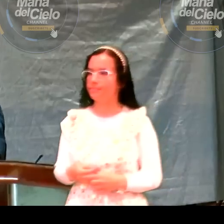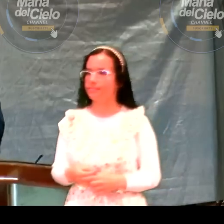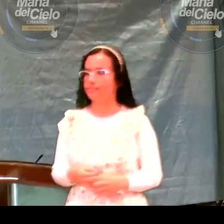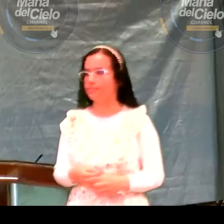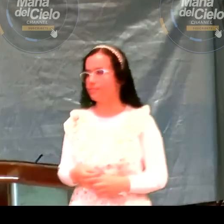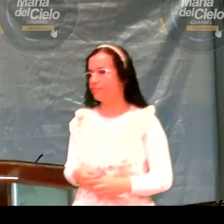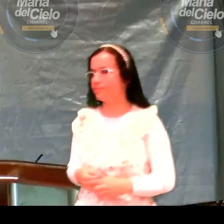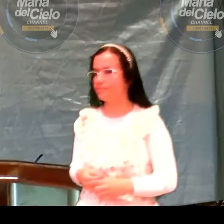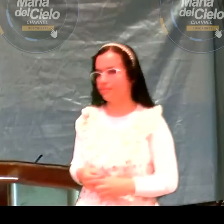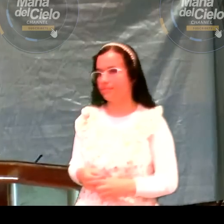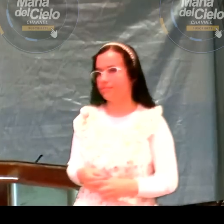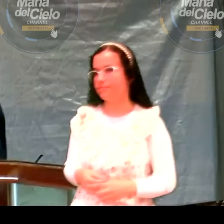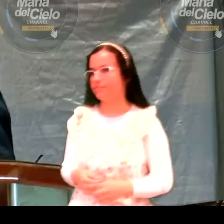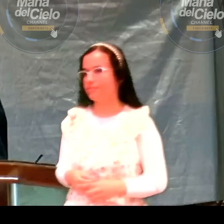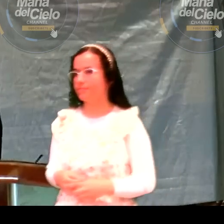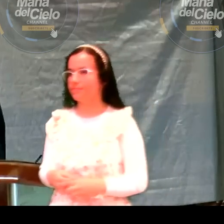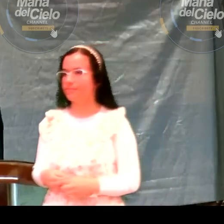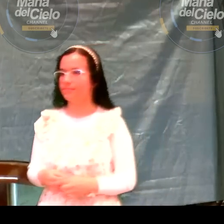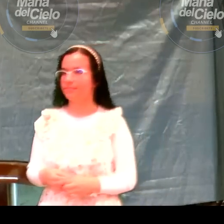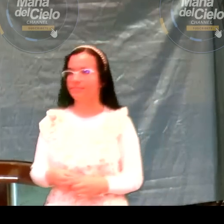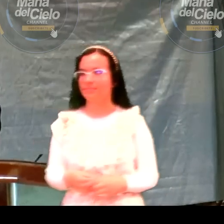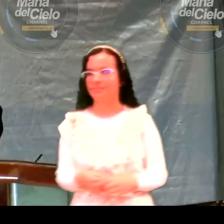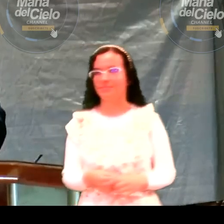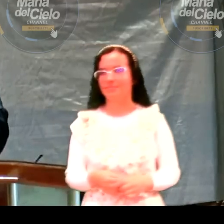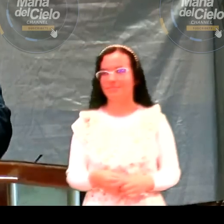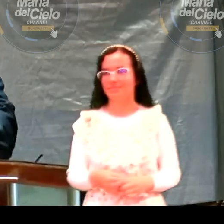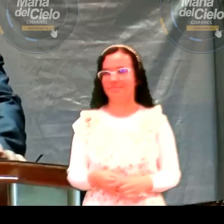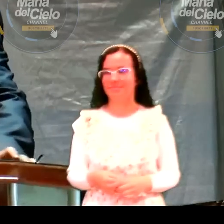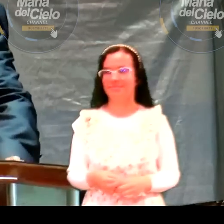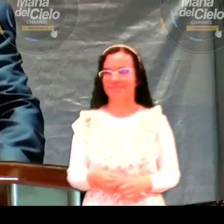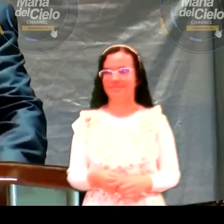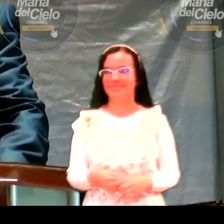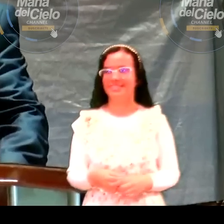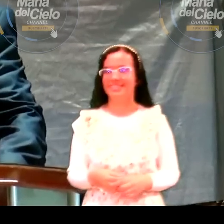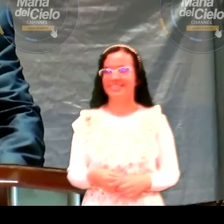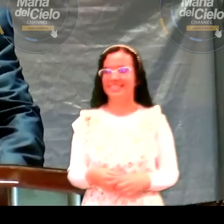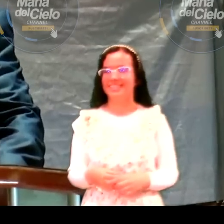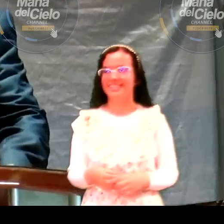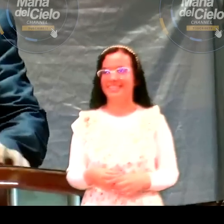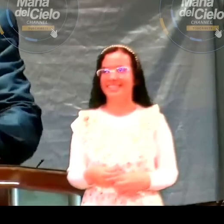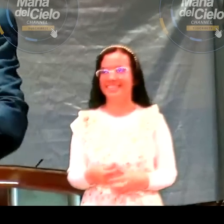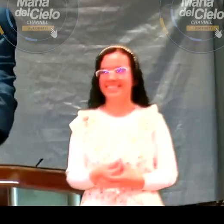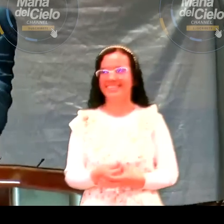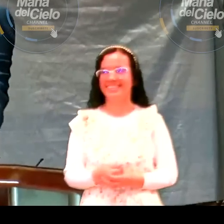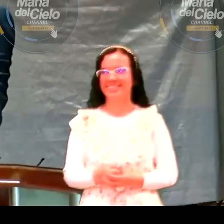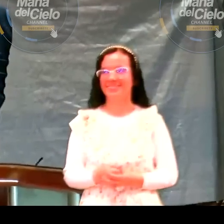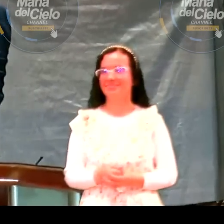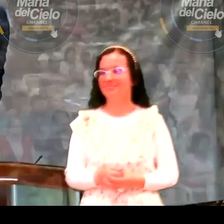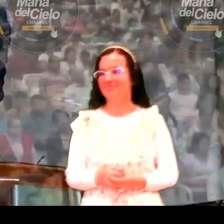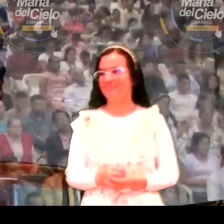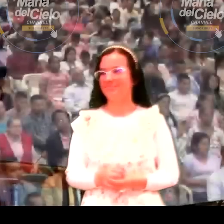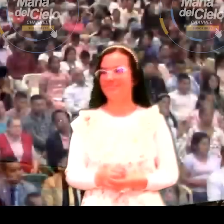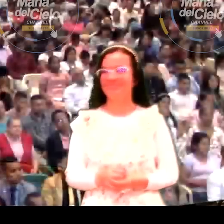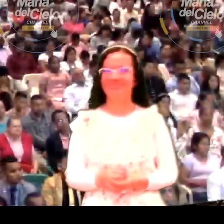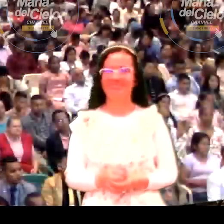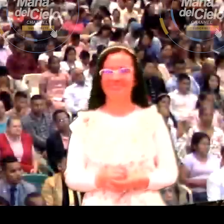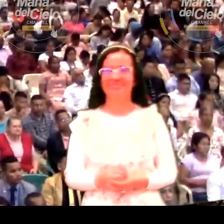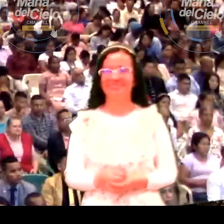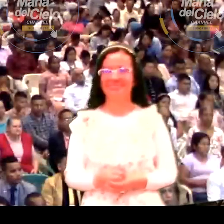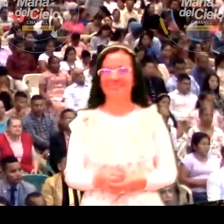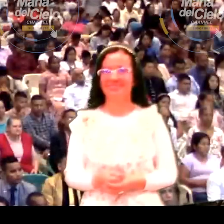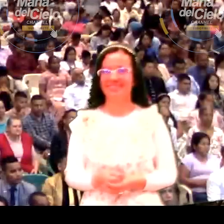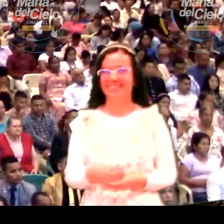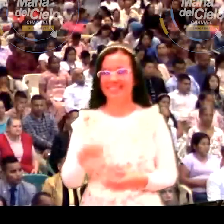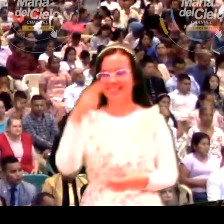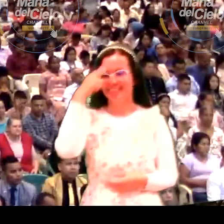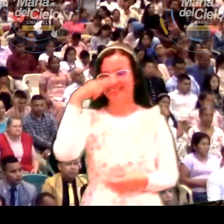y es un hombre viejo y su esposa es estéril, pero Dios le dio promesa que